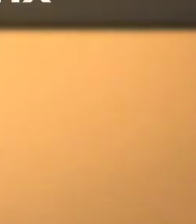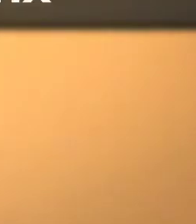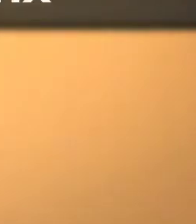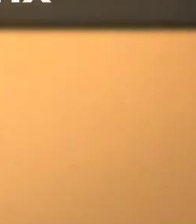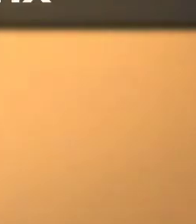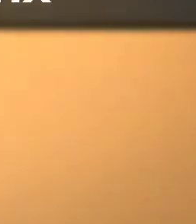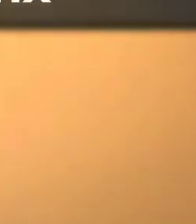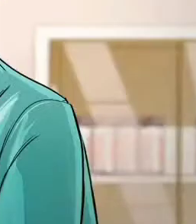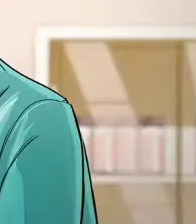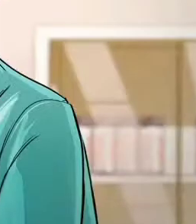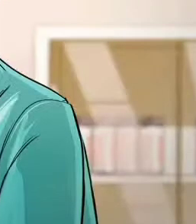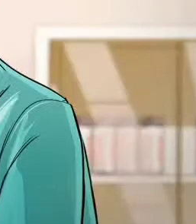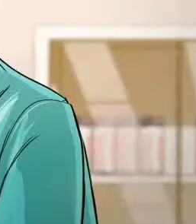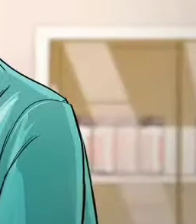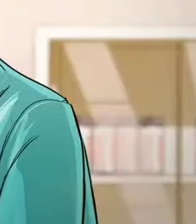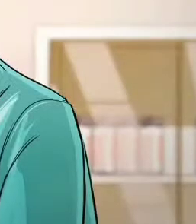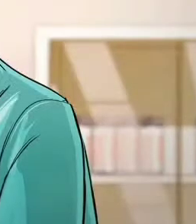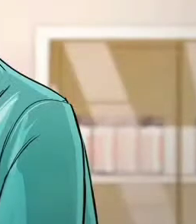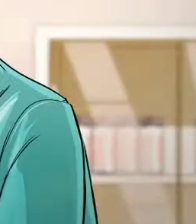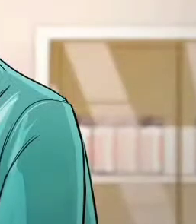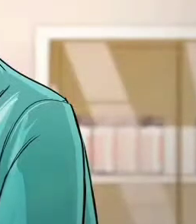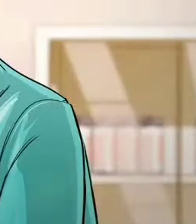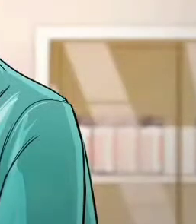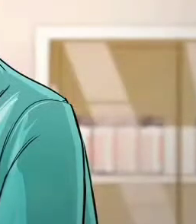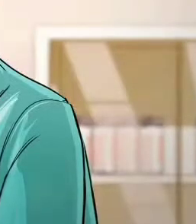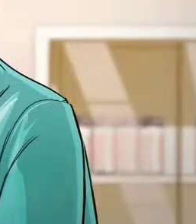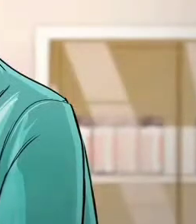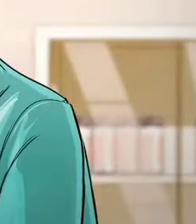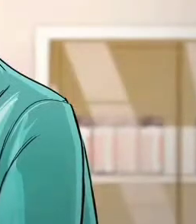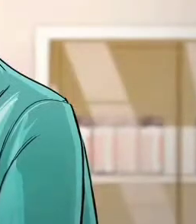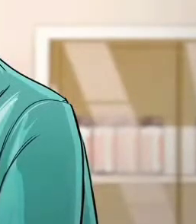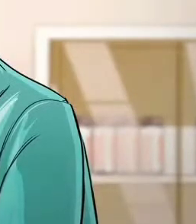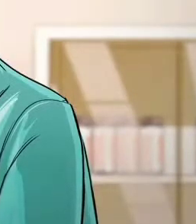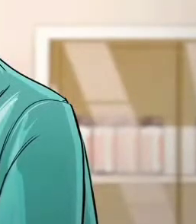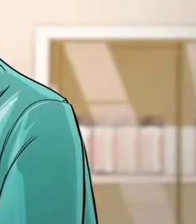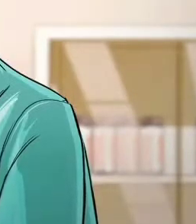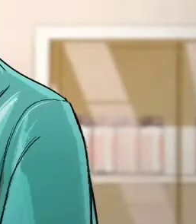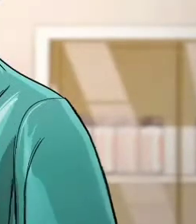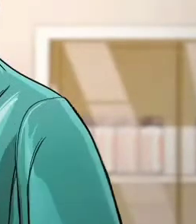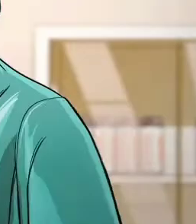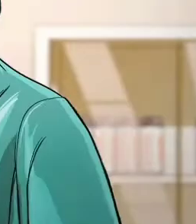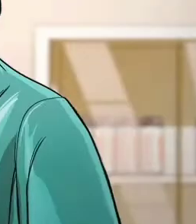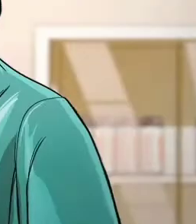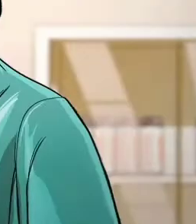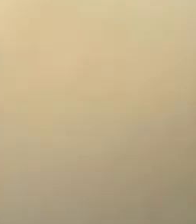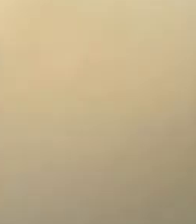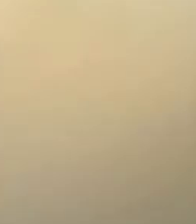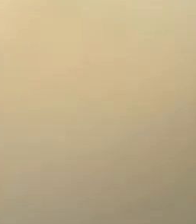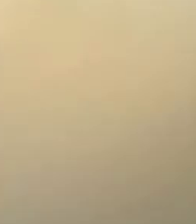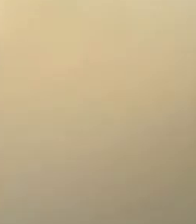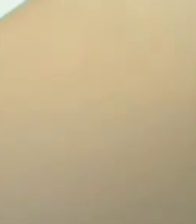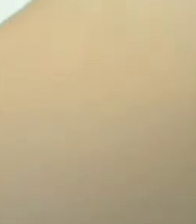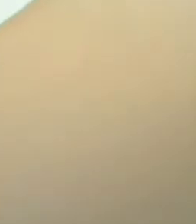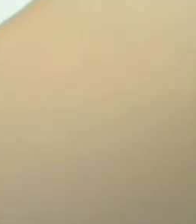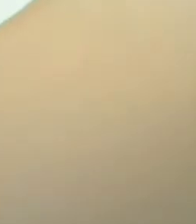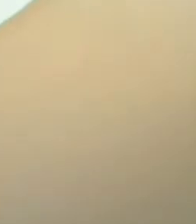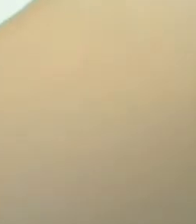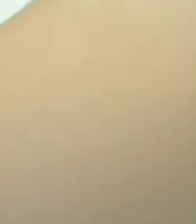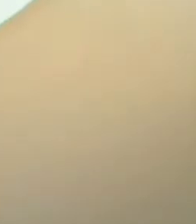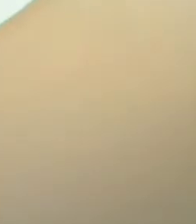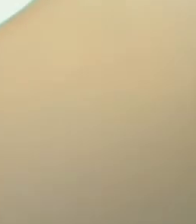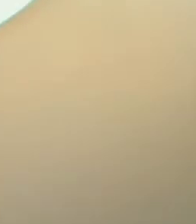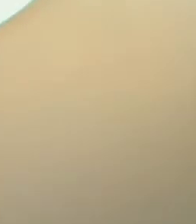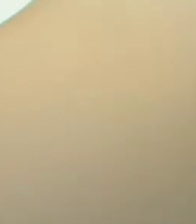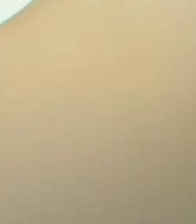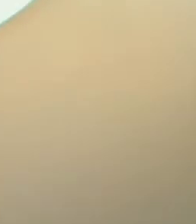vacuna.salud.gov.mx. Recuerda, la vacuna es segura, universal y gratuita. Te protege y protege a quienes queremos. Cuidémonos entre